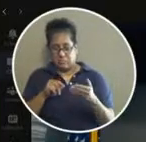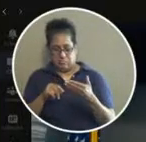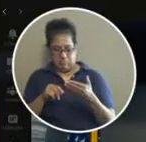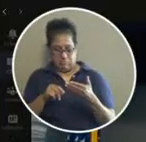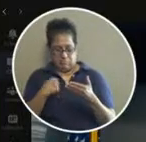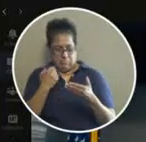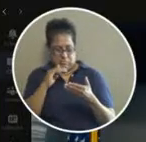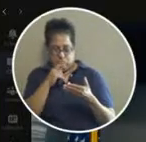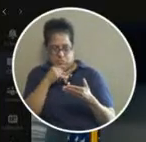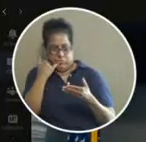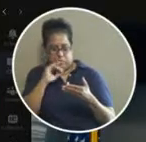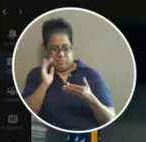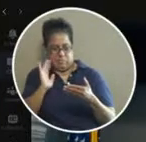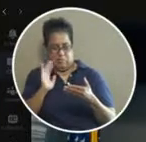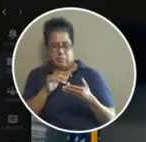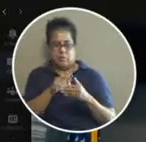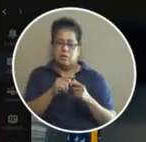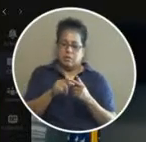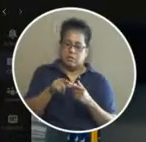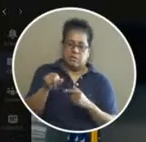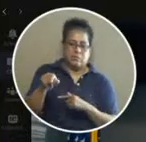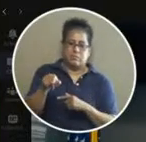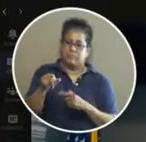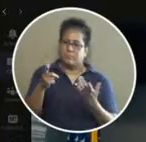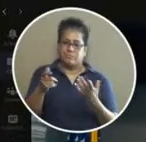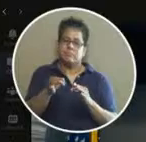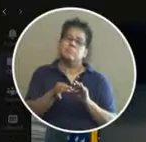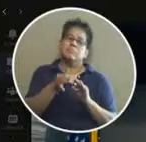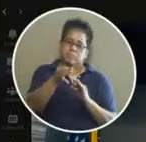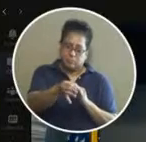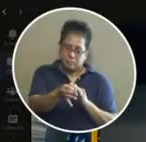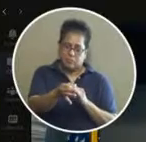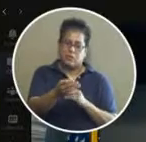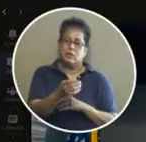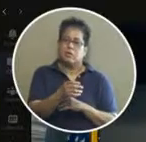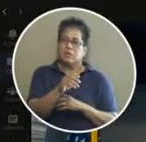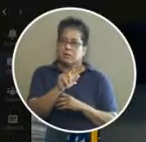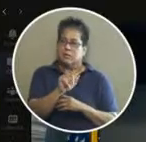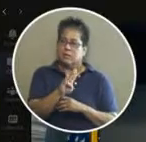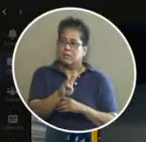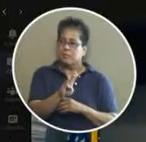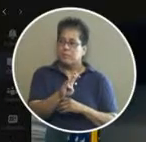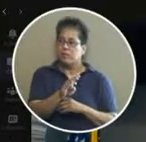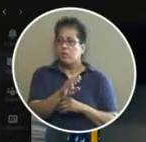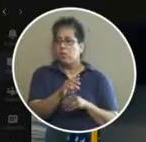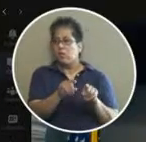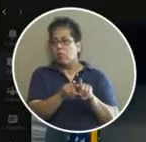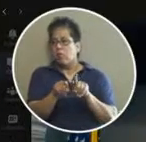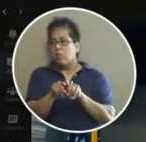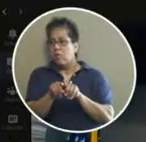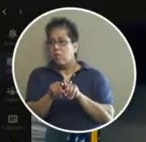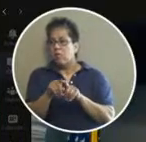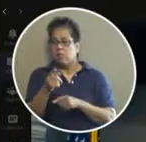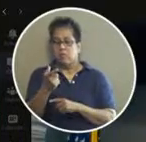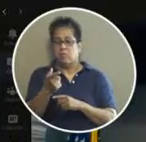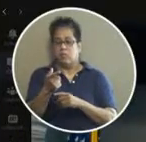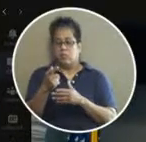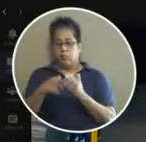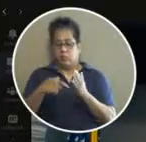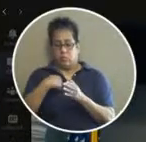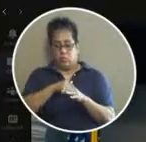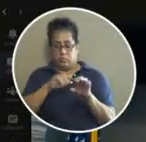retraso bastante grande en el cual puedan recibir el resultado de su laboratorio. Con todas las pruebas que estamos